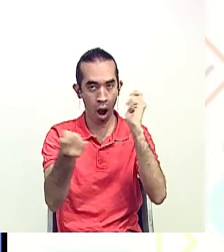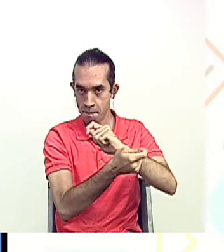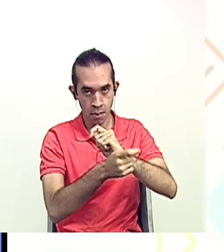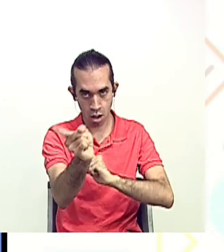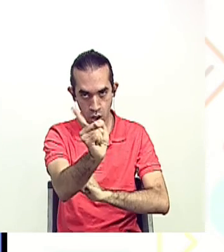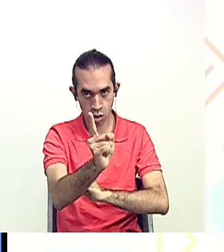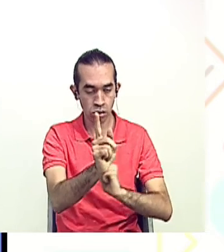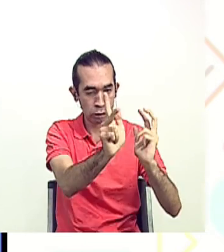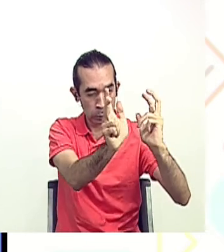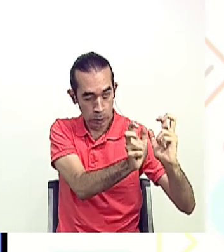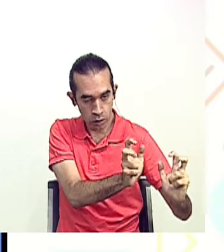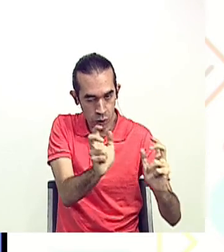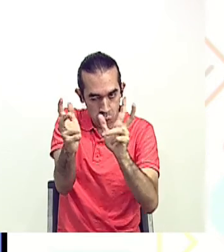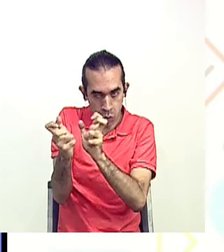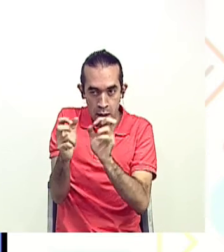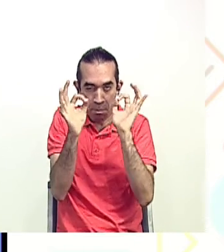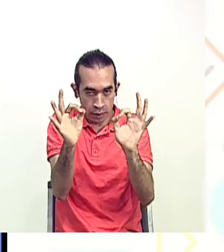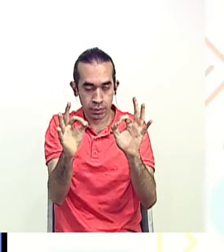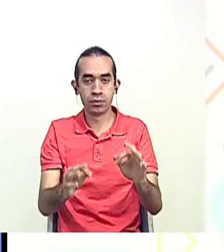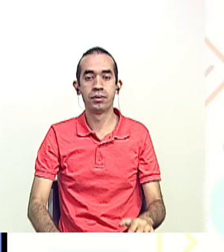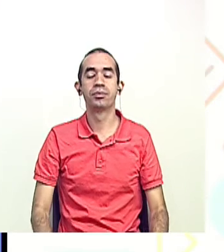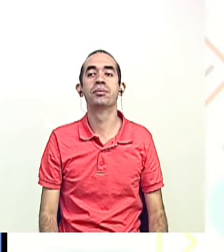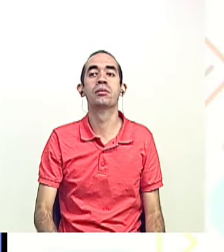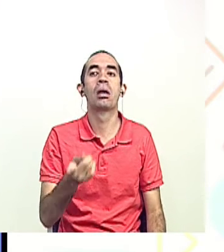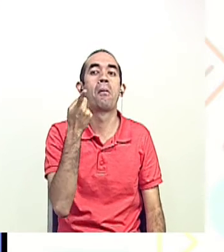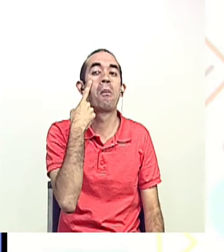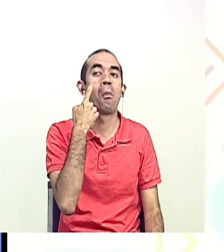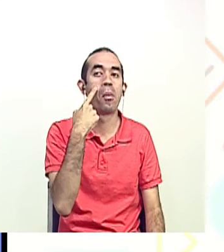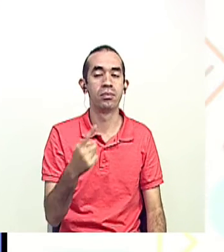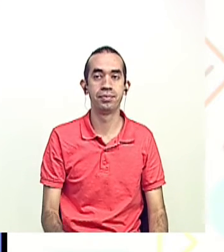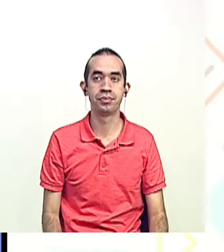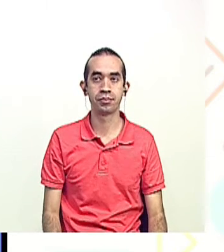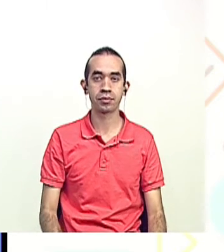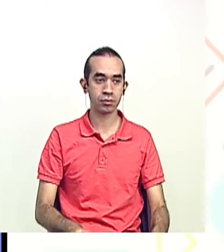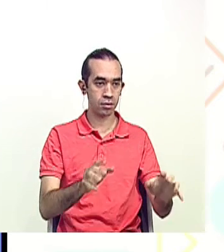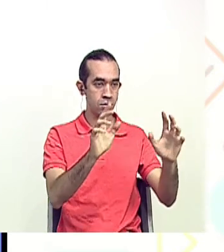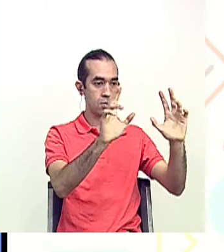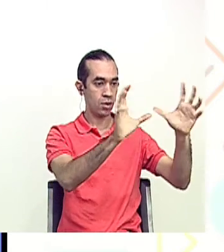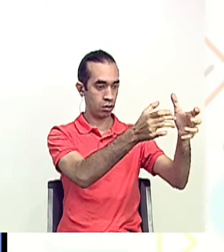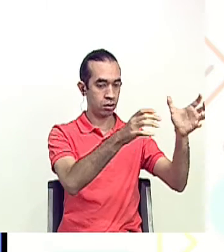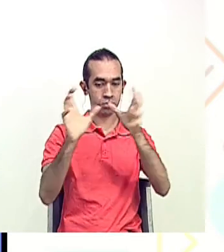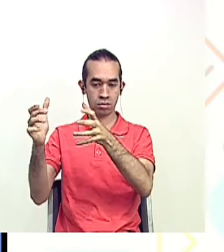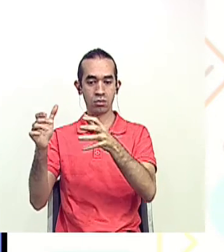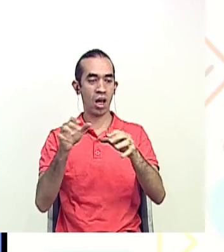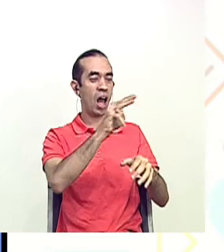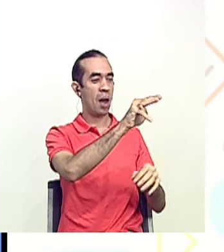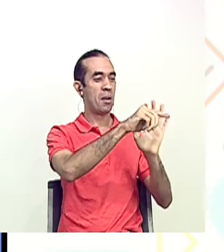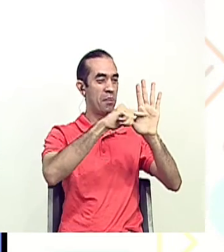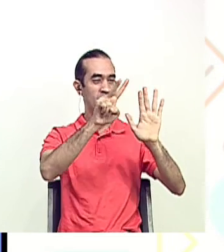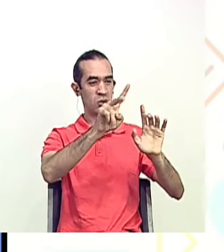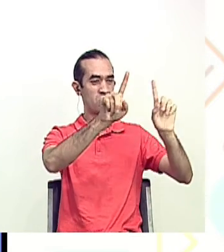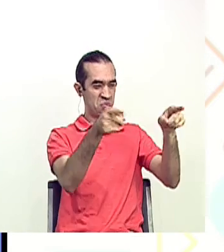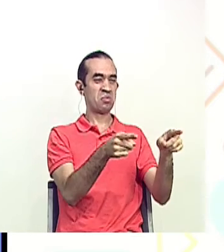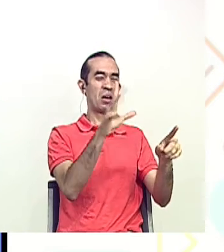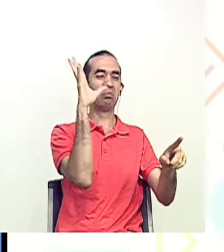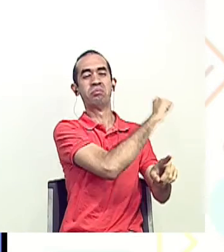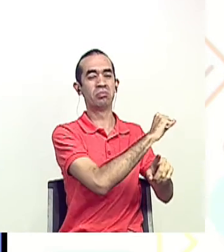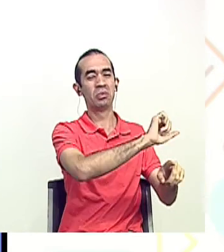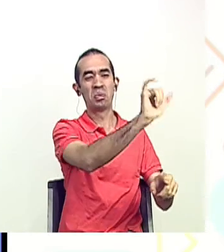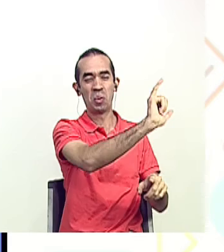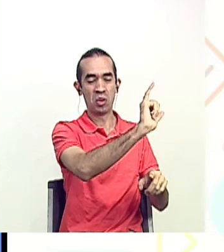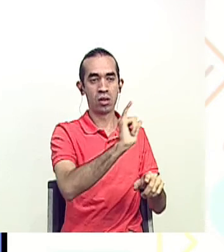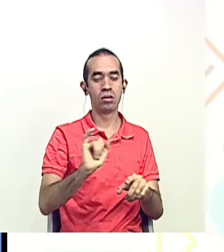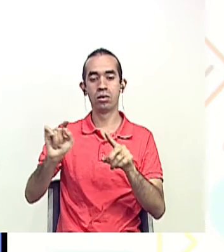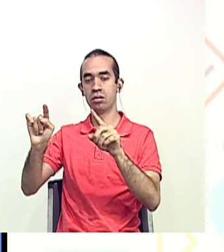Continuamos con el ejemplo y caemos que el factor común es m menos 2 y en el otro lo que